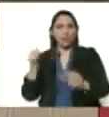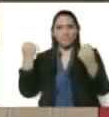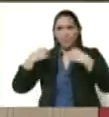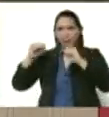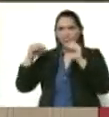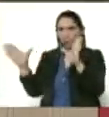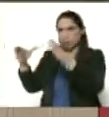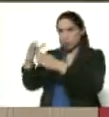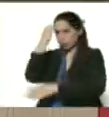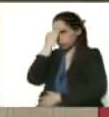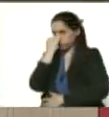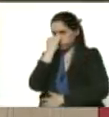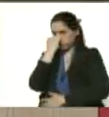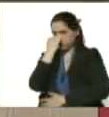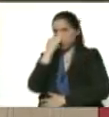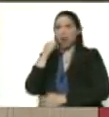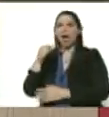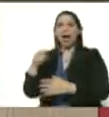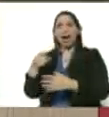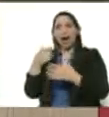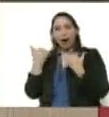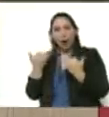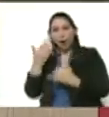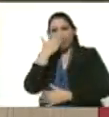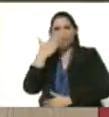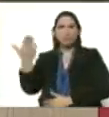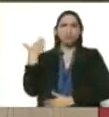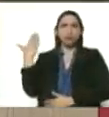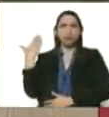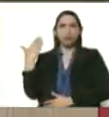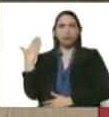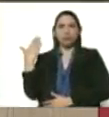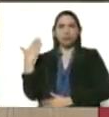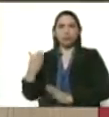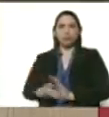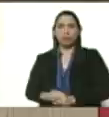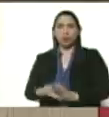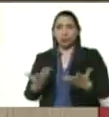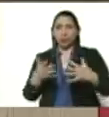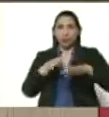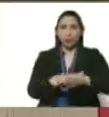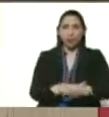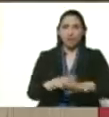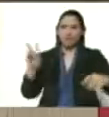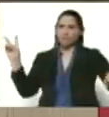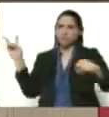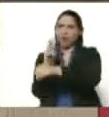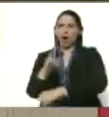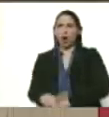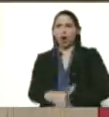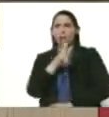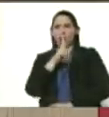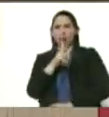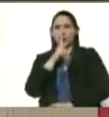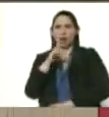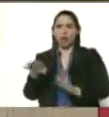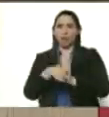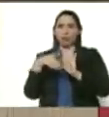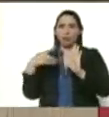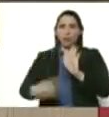estos mercenarios, se ponen a la espalda del multilateralismo, violentan flagrantemente el